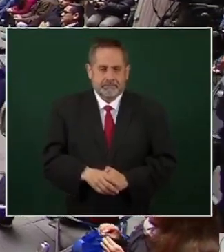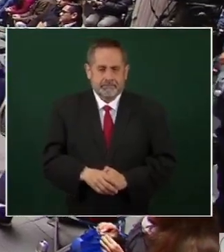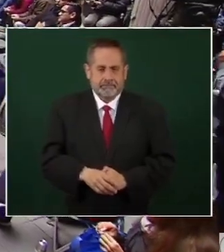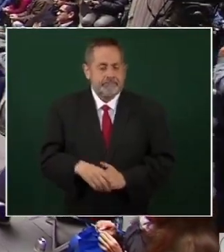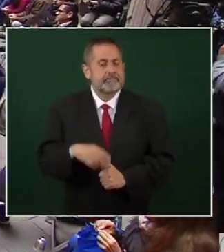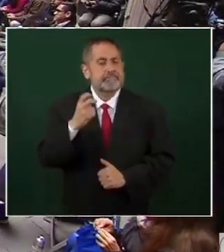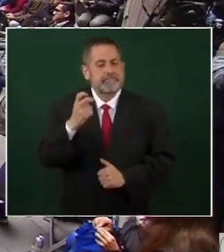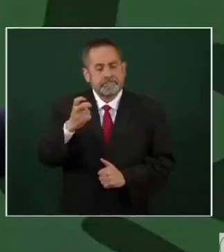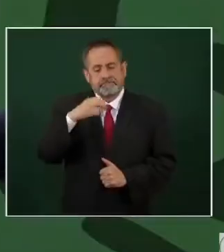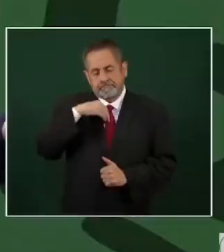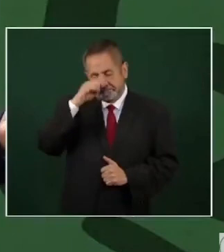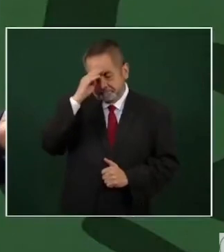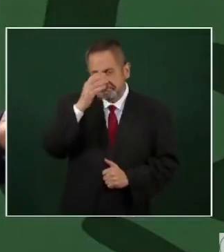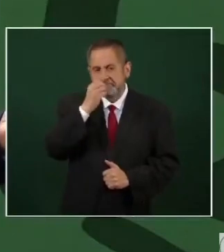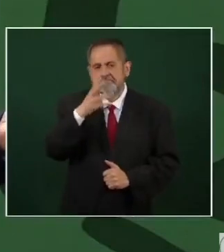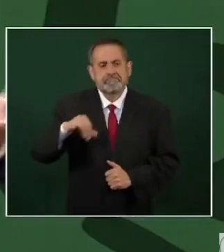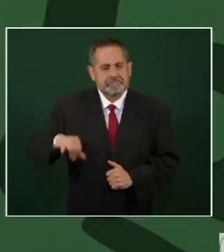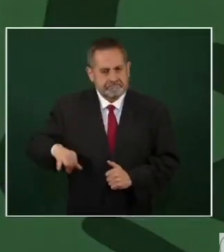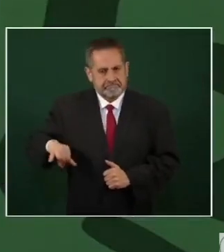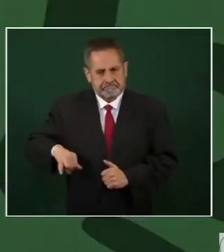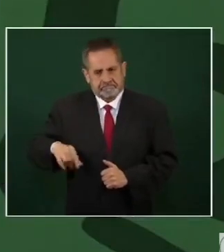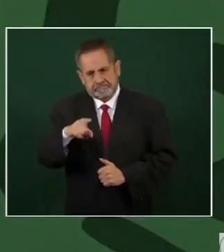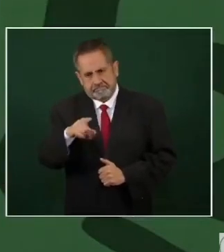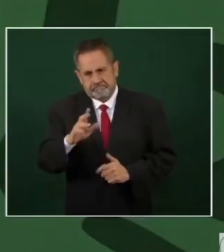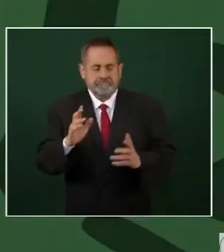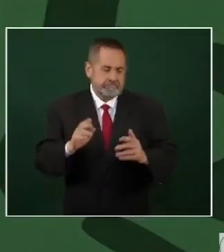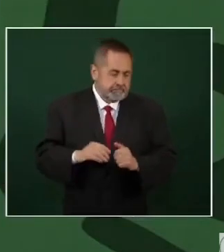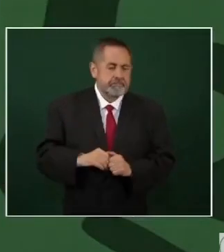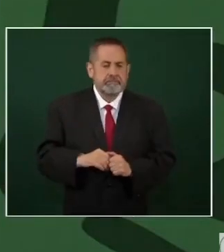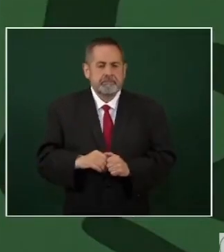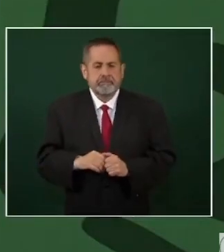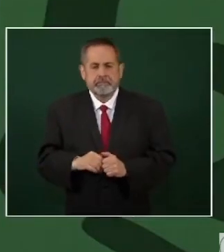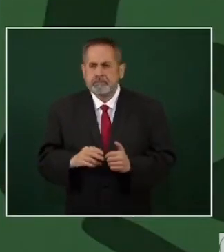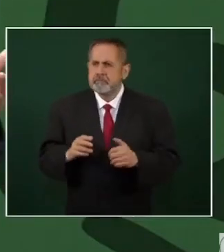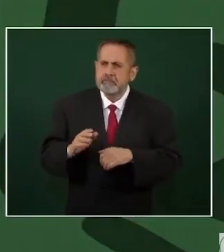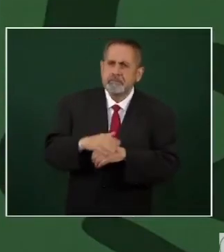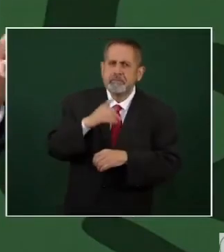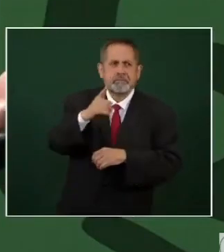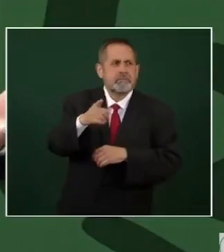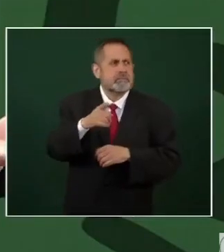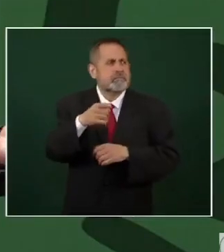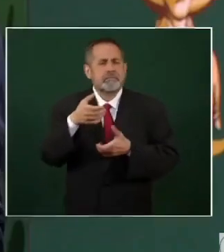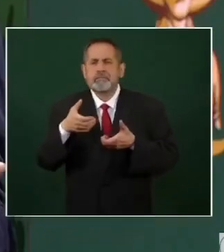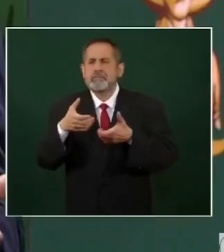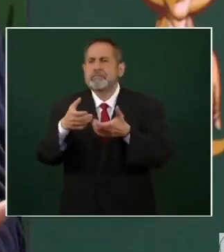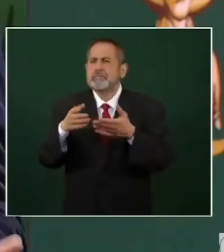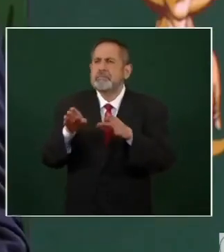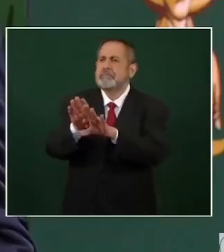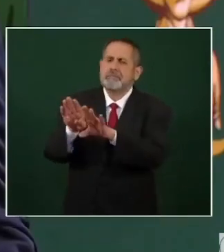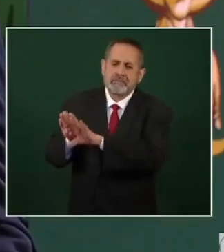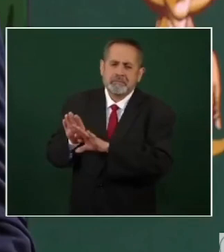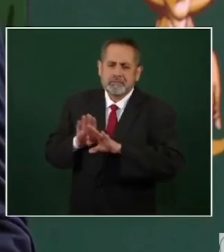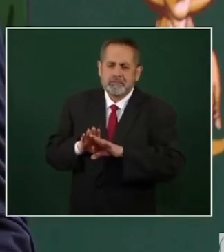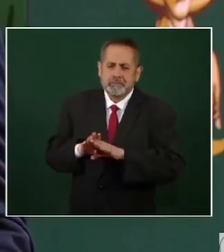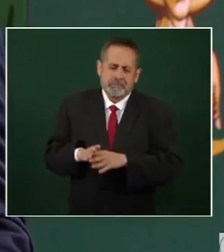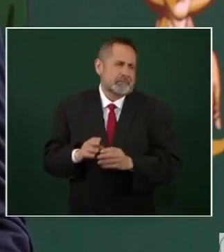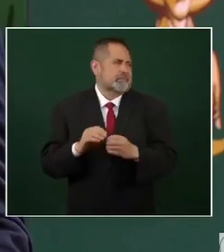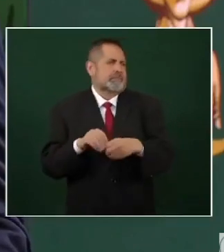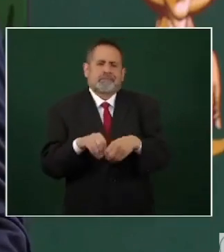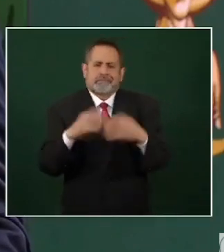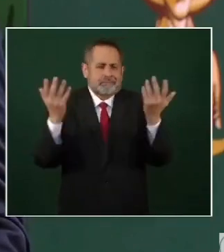Entonces, sí es interesante. Y dicen, bueno, ¿por qué cierran las calles? ¿Cómo no se van a cerrar las